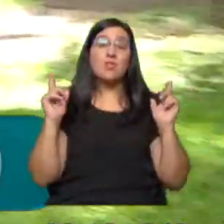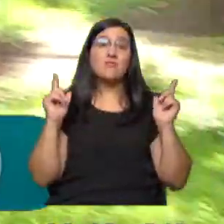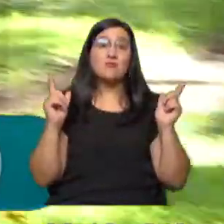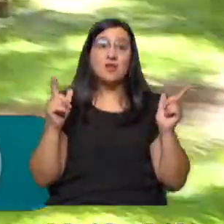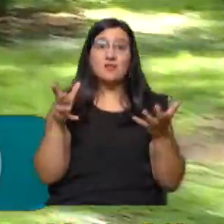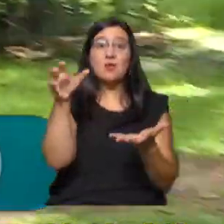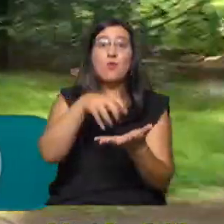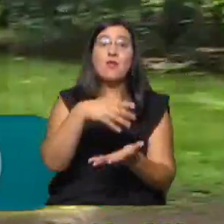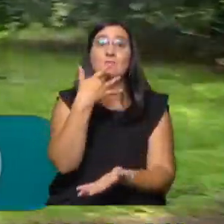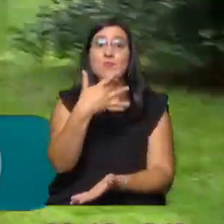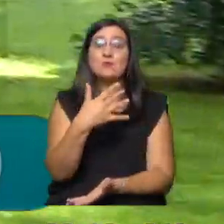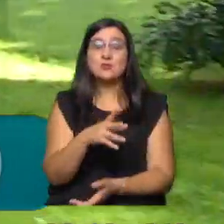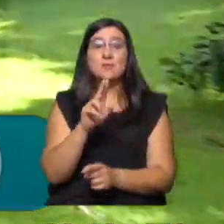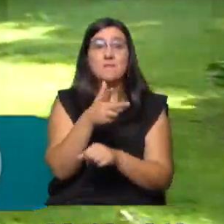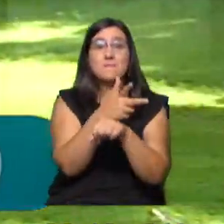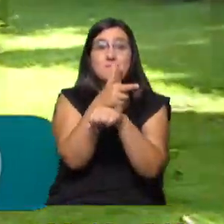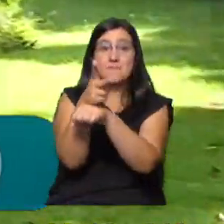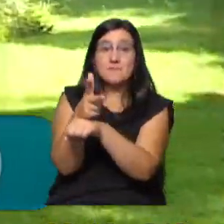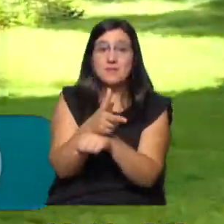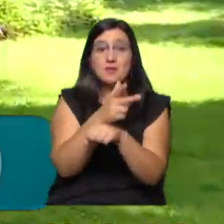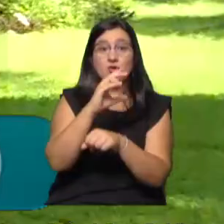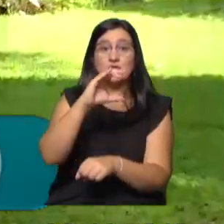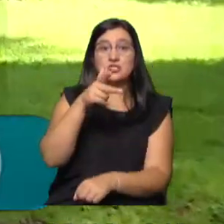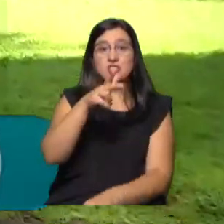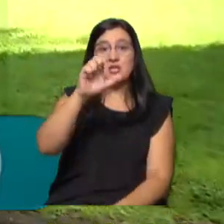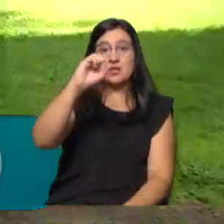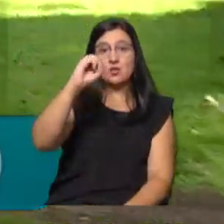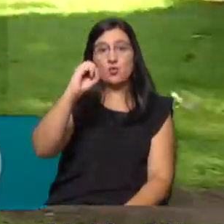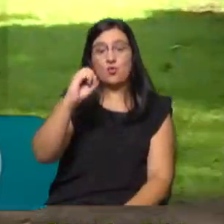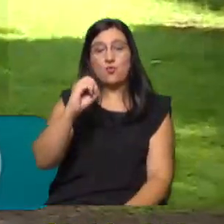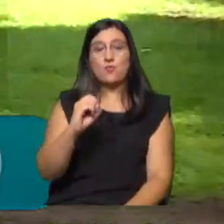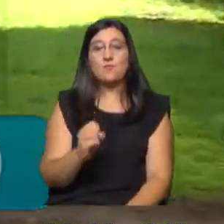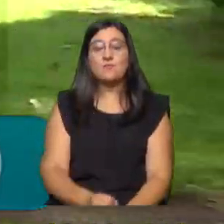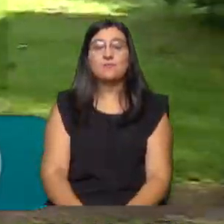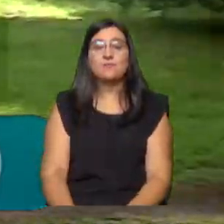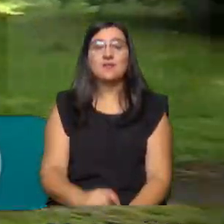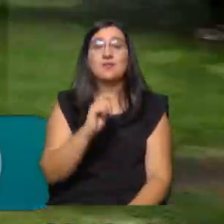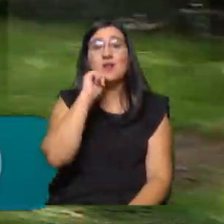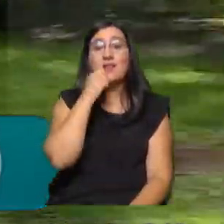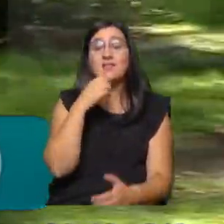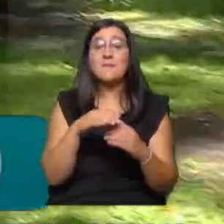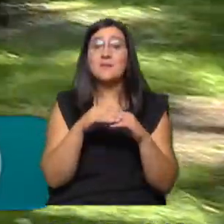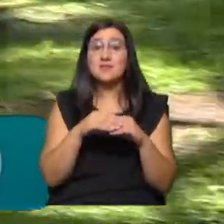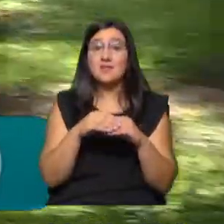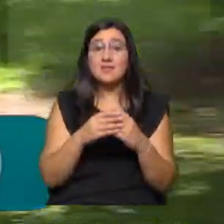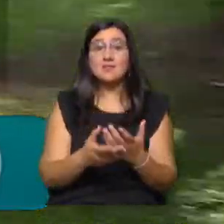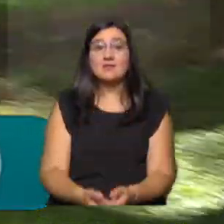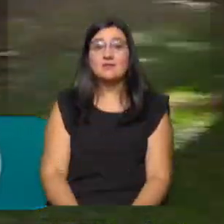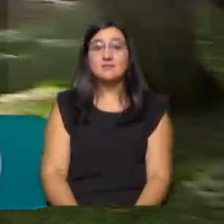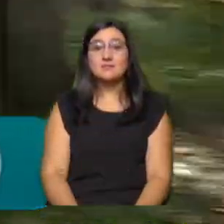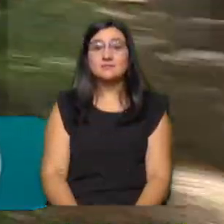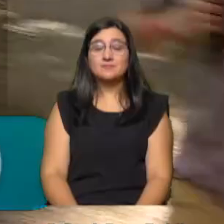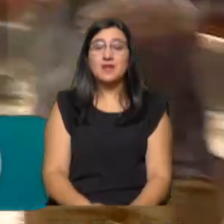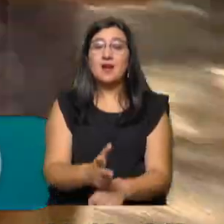del día de hoy, mirá, en la cámara el señor Cheiko, a quien Dios quiere mucho, con quien tiene una linda amistad, el señor Cheiko